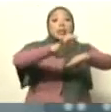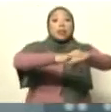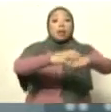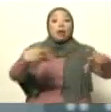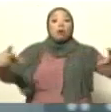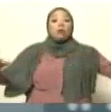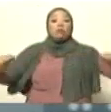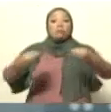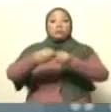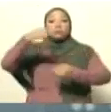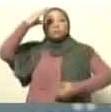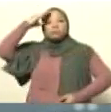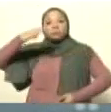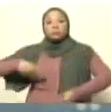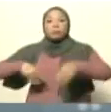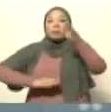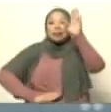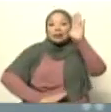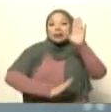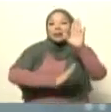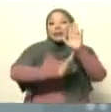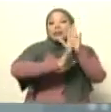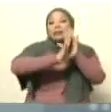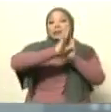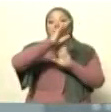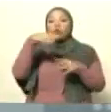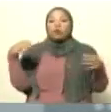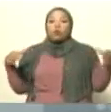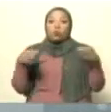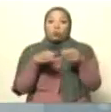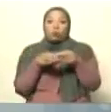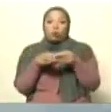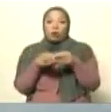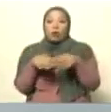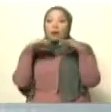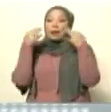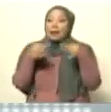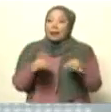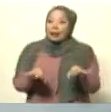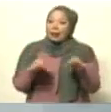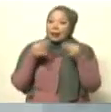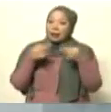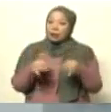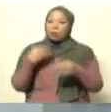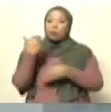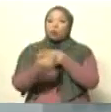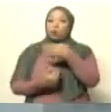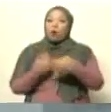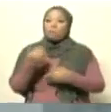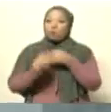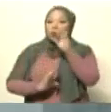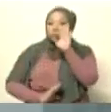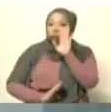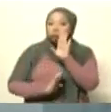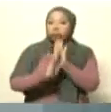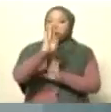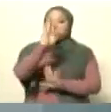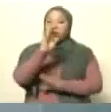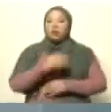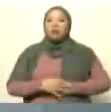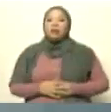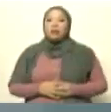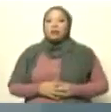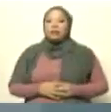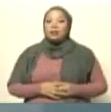para desarrollar los mecanismos legales que permitieran al pueblo ir avanzando en la toma de espacio.